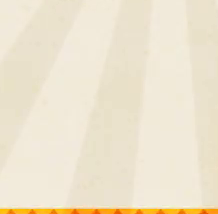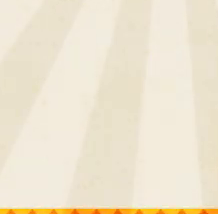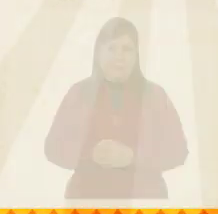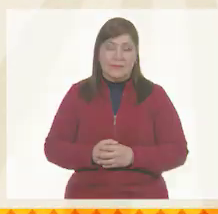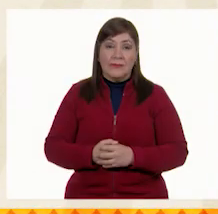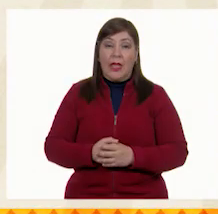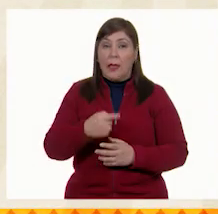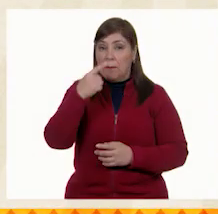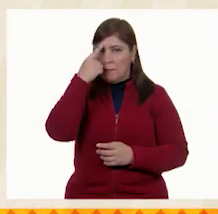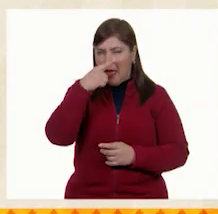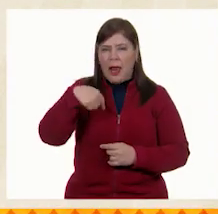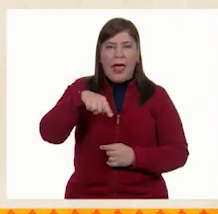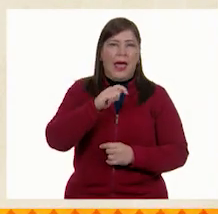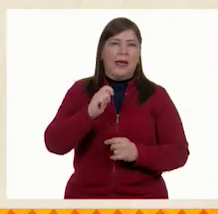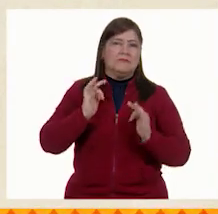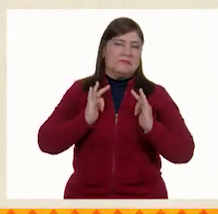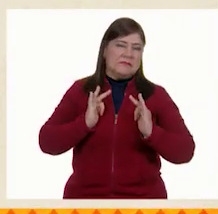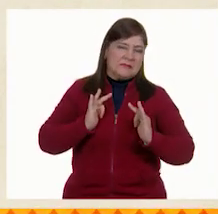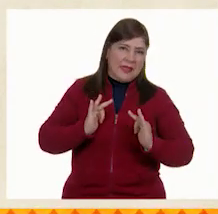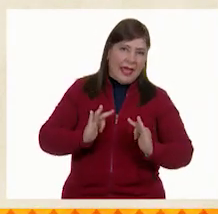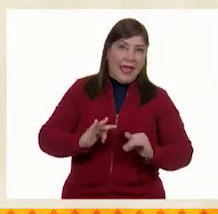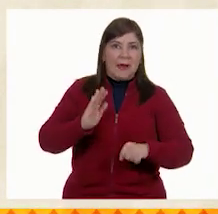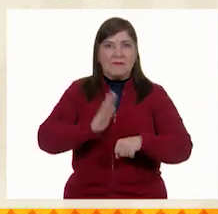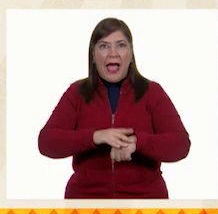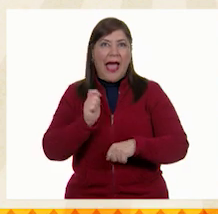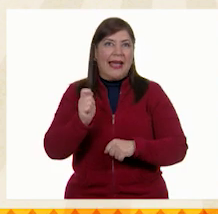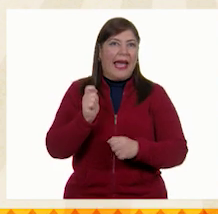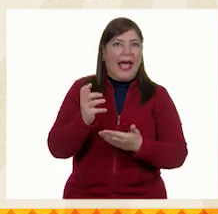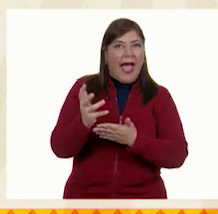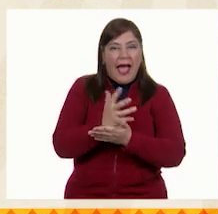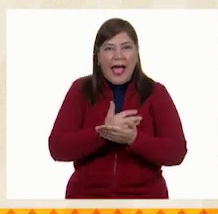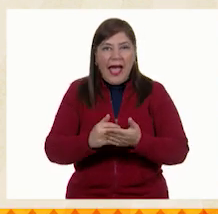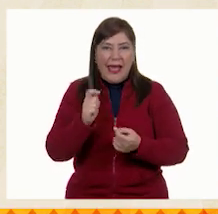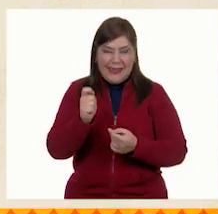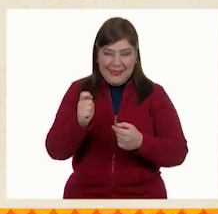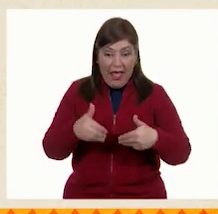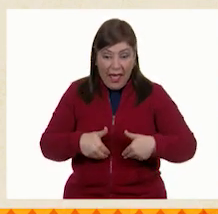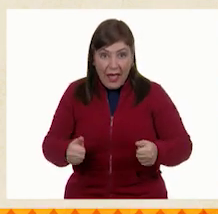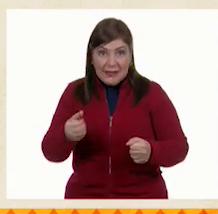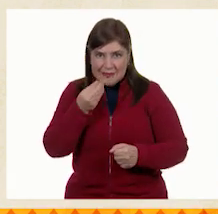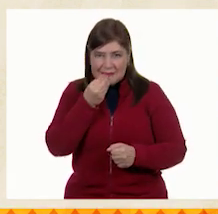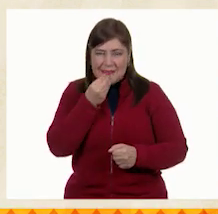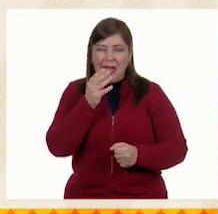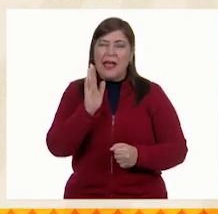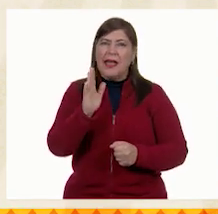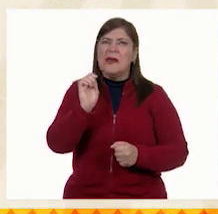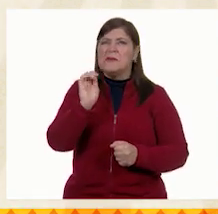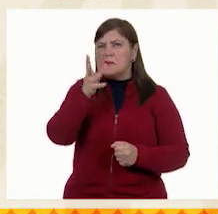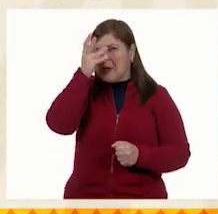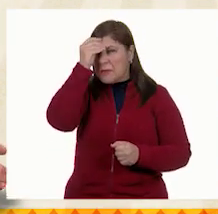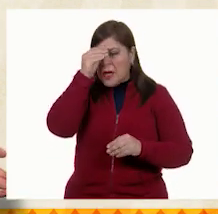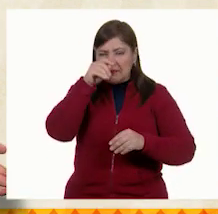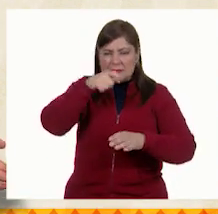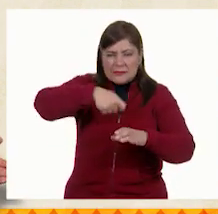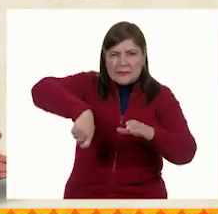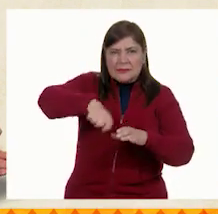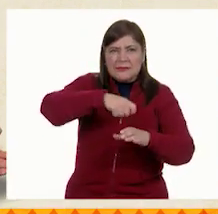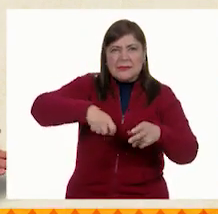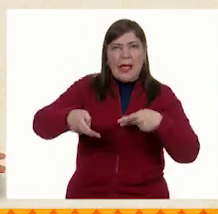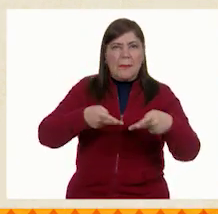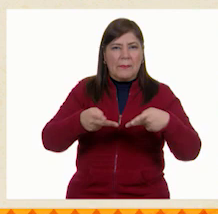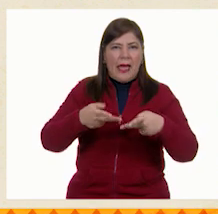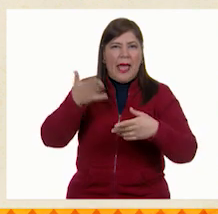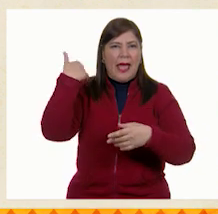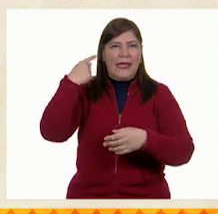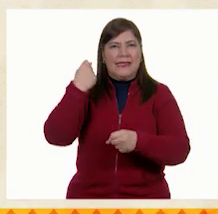Y para calmar nuestro apetito, puesto que ya se nos está pasando la hora de comer, ¿qué les parece aprender una receta que preparaban nuestros